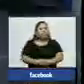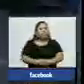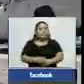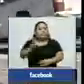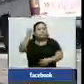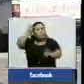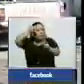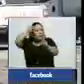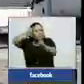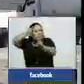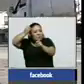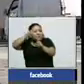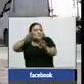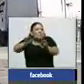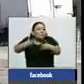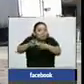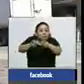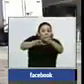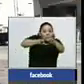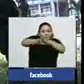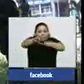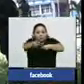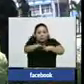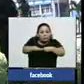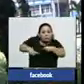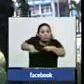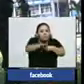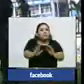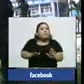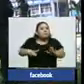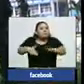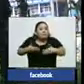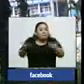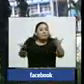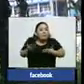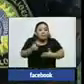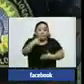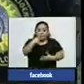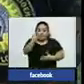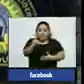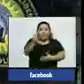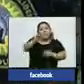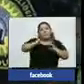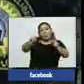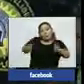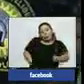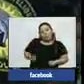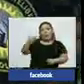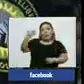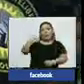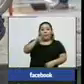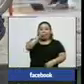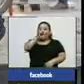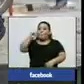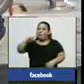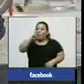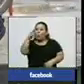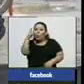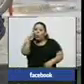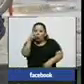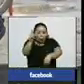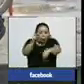Opiniones que ha provocado el Plan de Seguridad Control Territorial lanzado por el gobierno el pasado 20 de junio, en horas de la